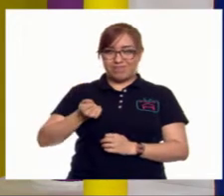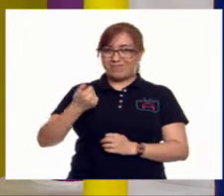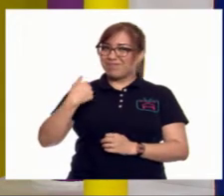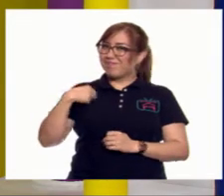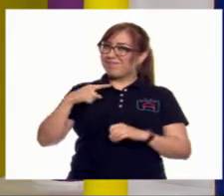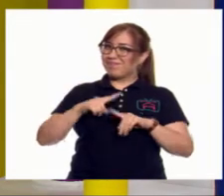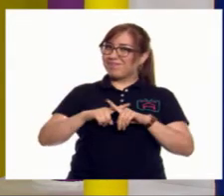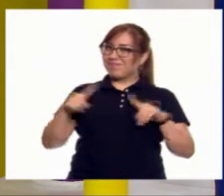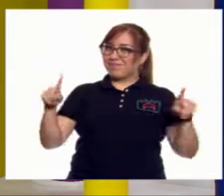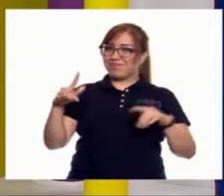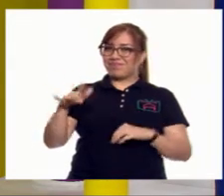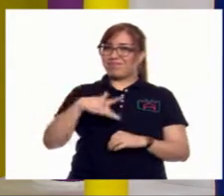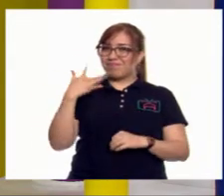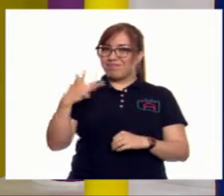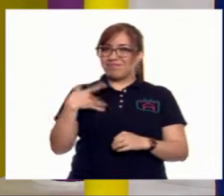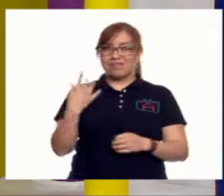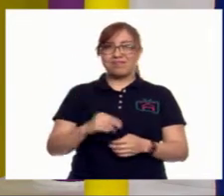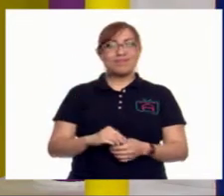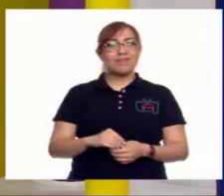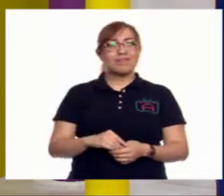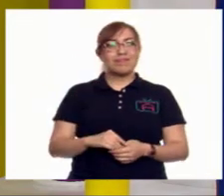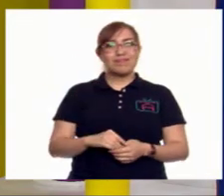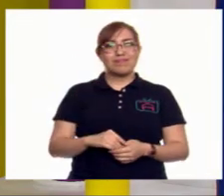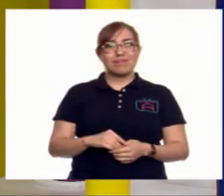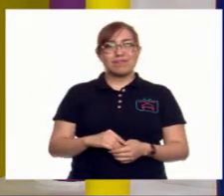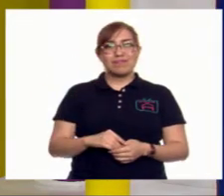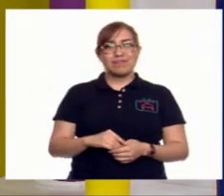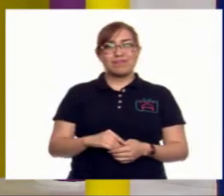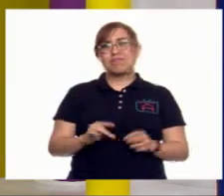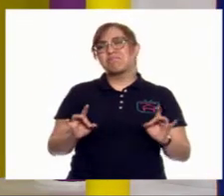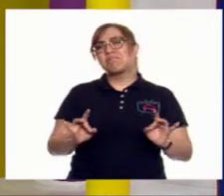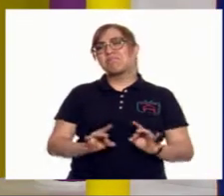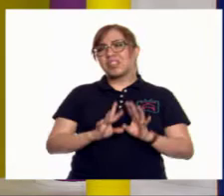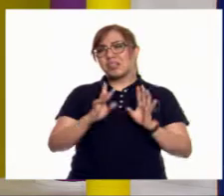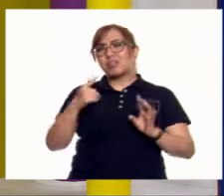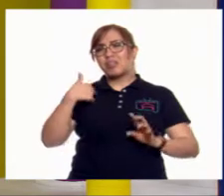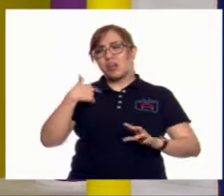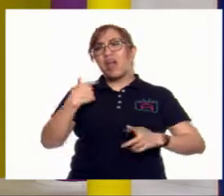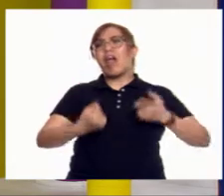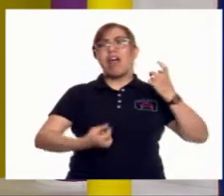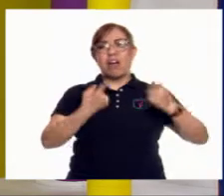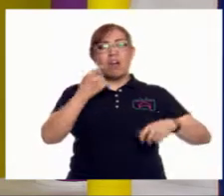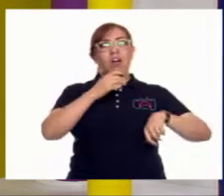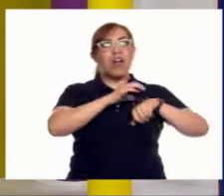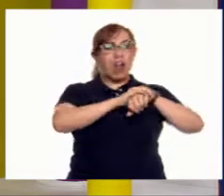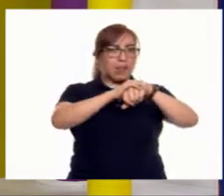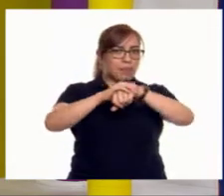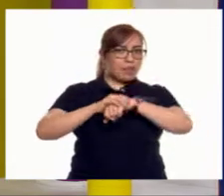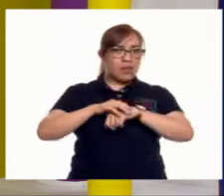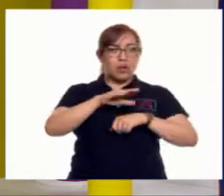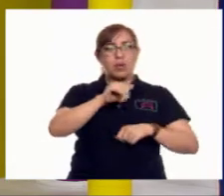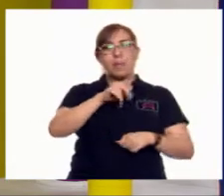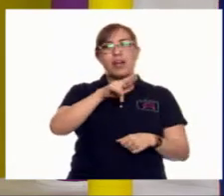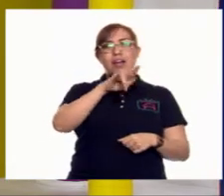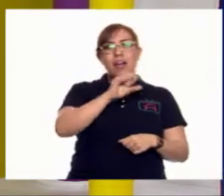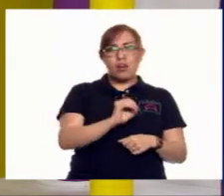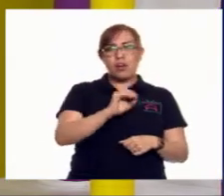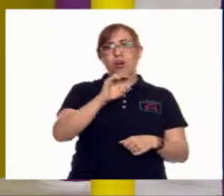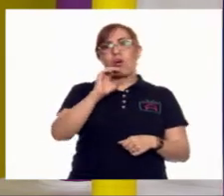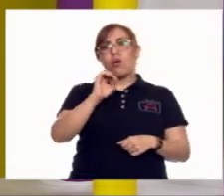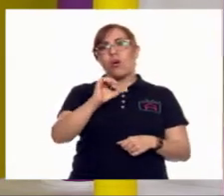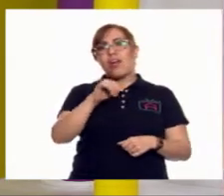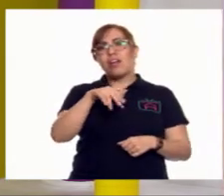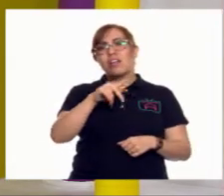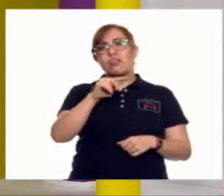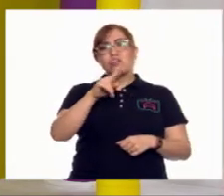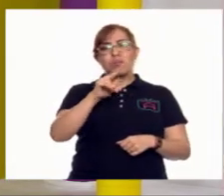igual como cuando me siento, así saludo de pronto a algunos amigos, a mi amigo Mario, a mi amigo Antoine, pero